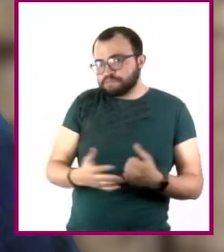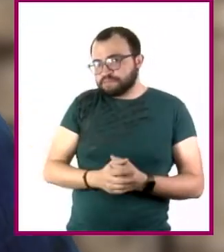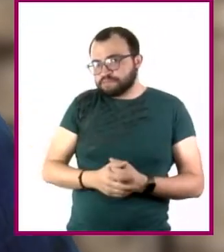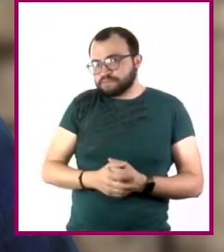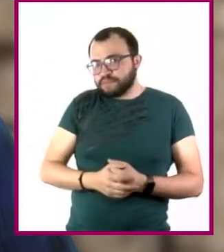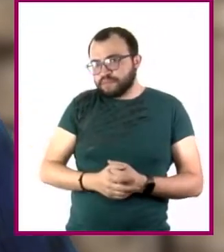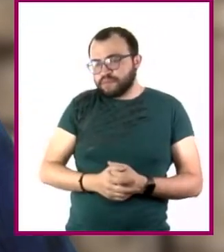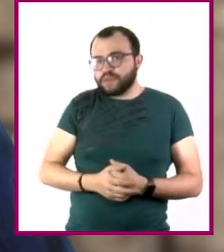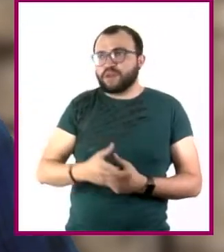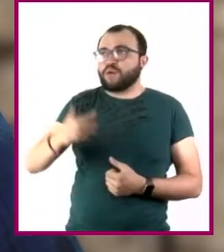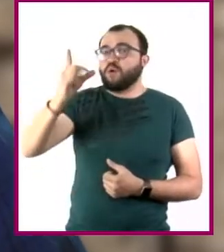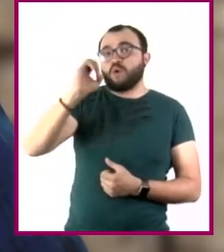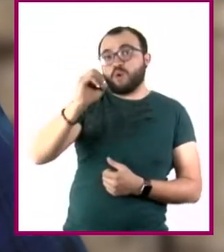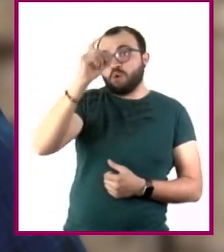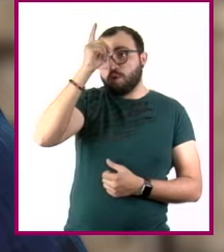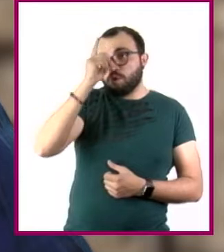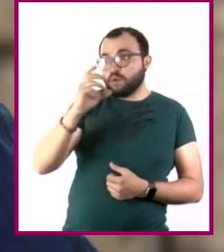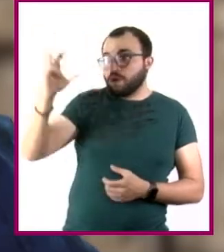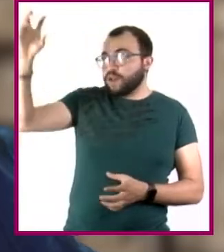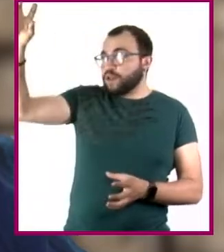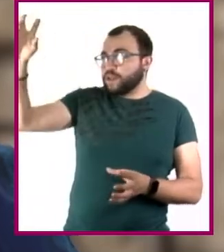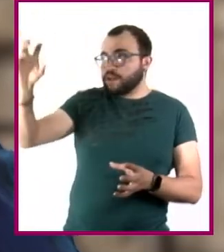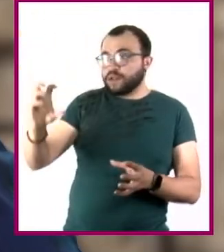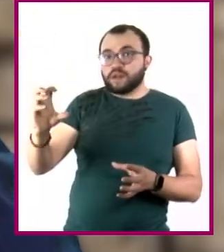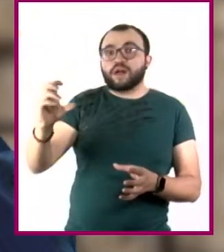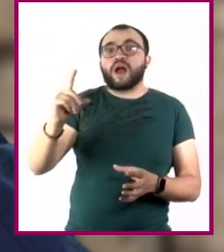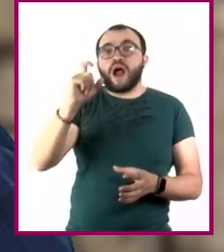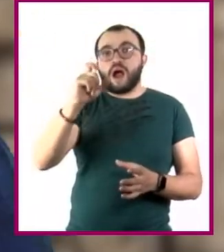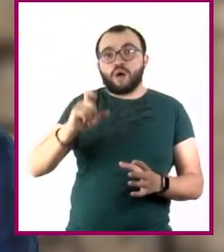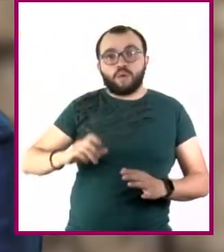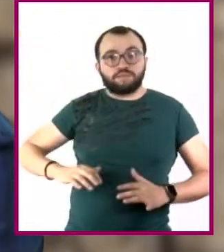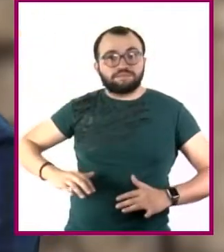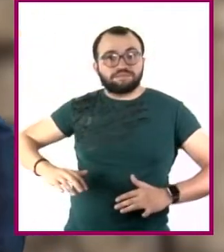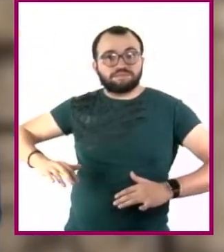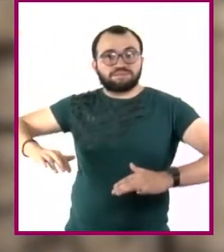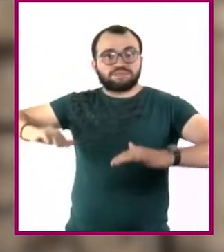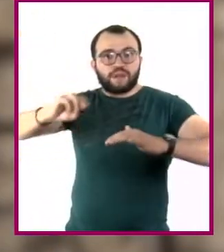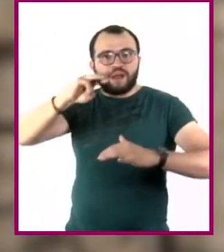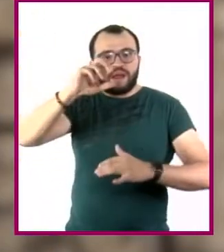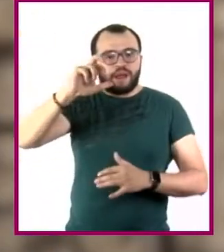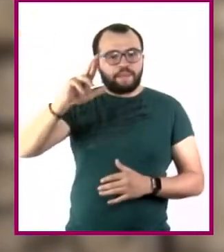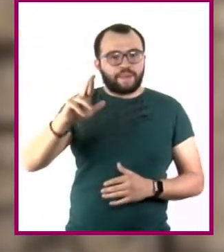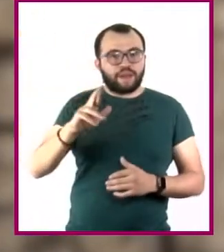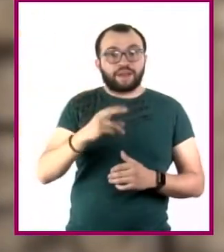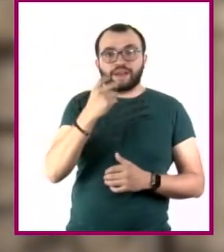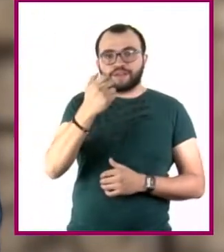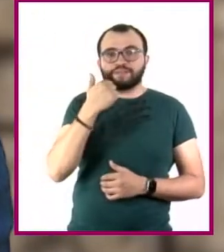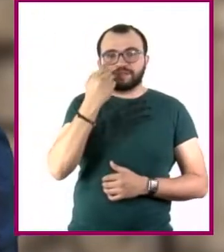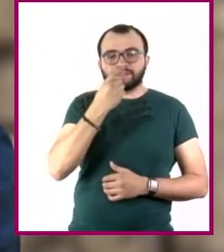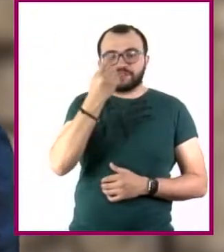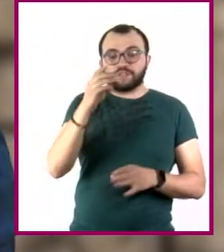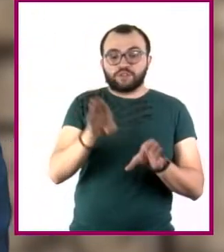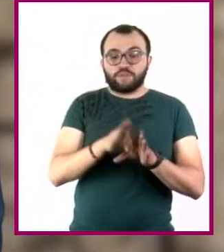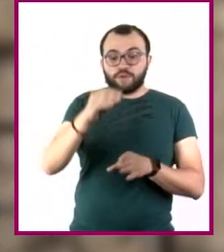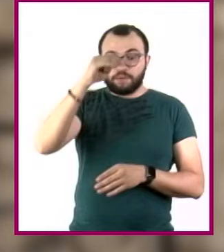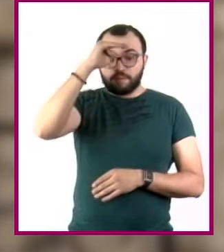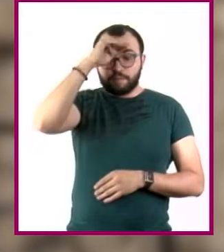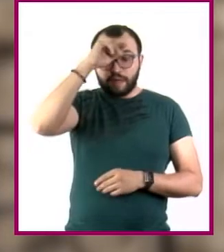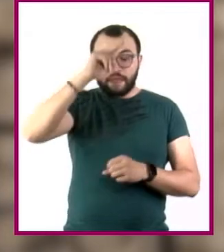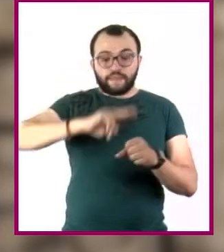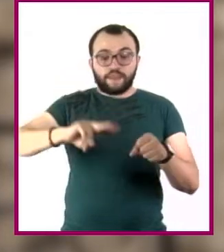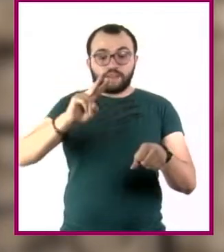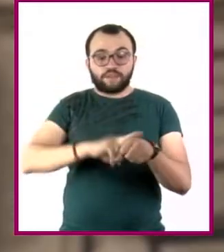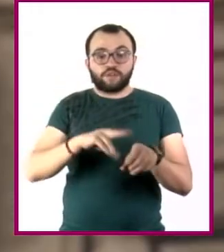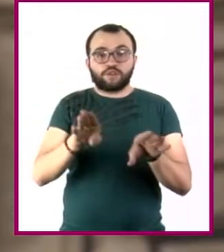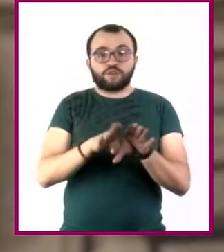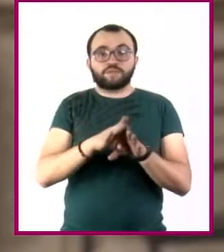las mareas para que podamos navegar? Eso hace pensar que el propósito de la naturaleza es servirnos a nosotros